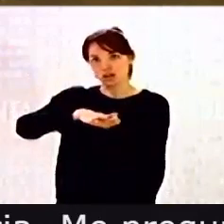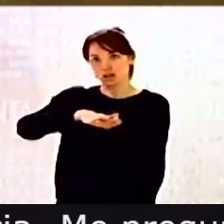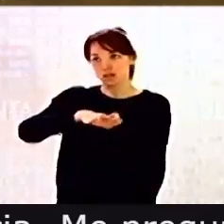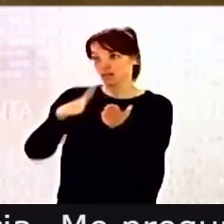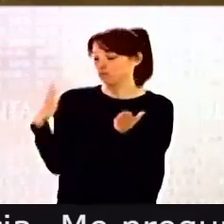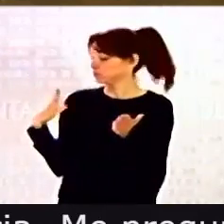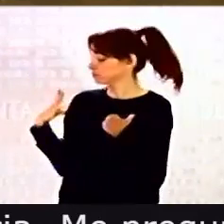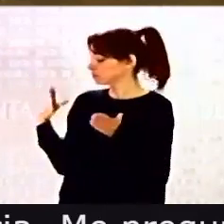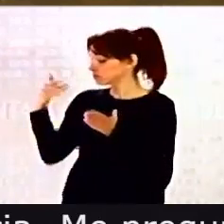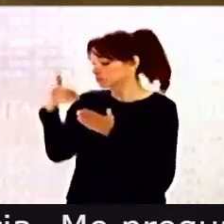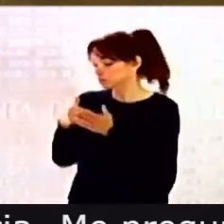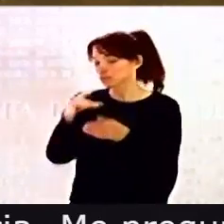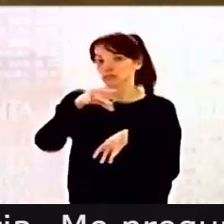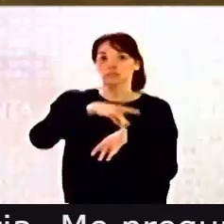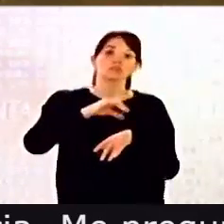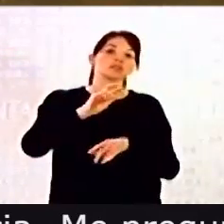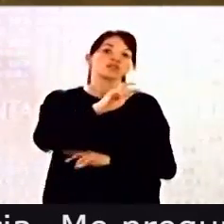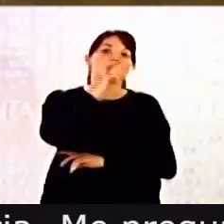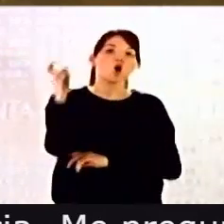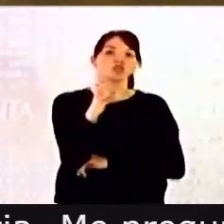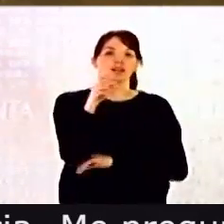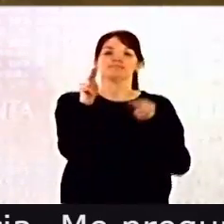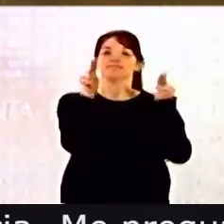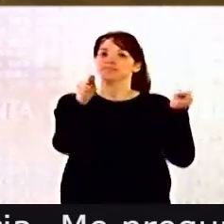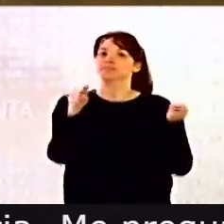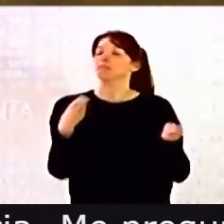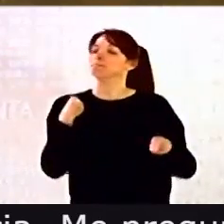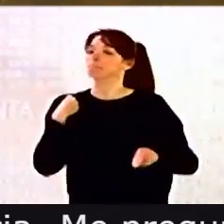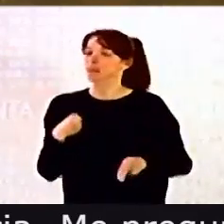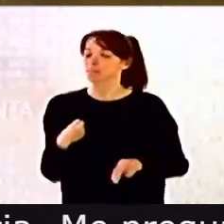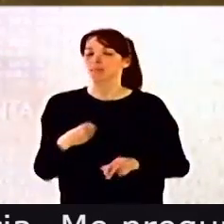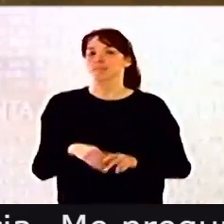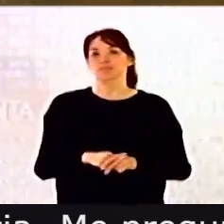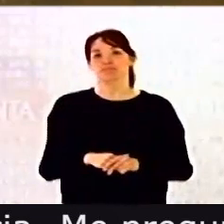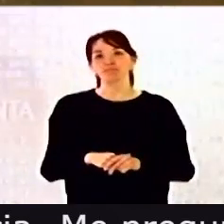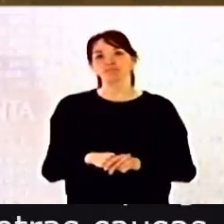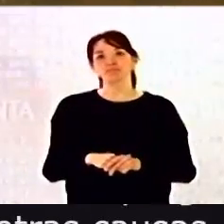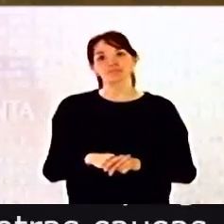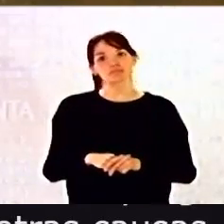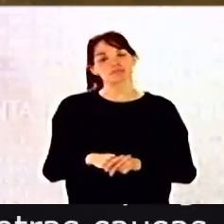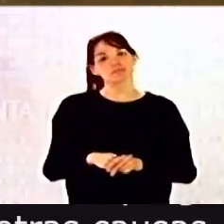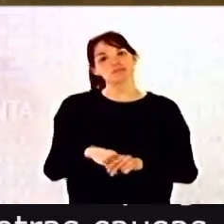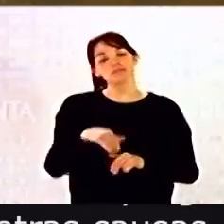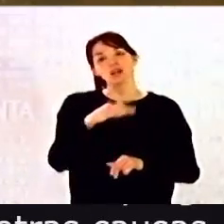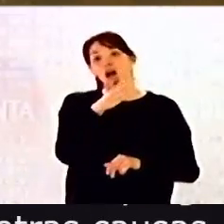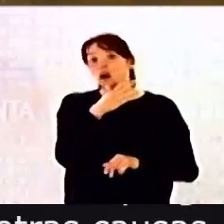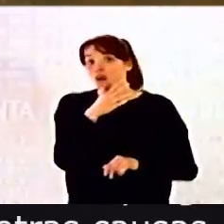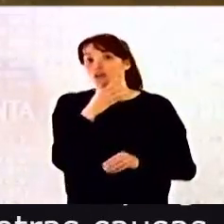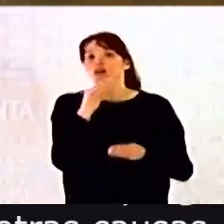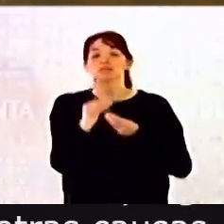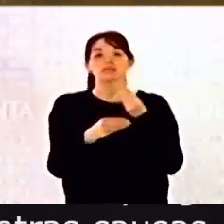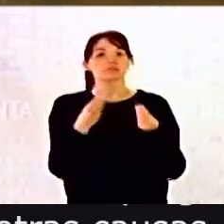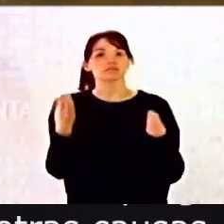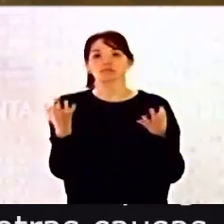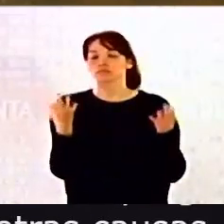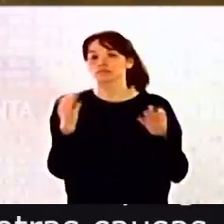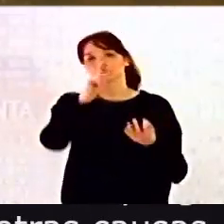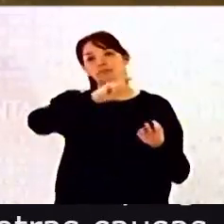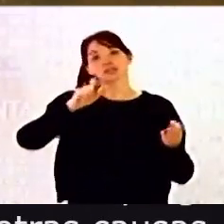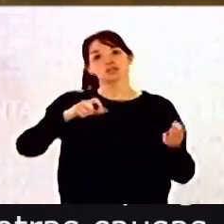han fallecido por otras causas en el Cuartillo. Y se está produciendo un aislamiento de